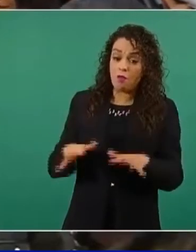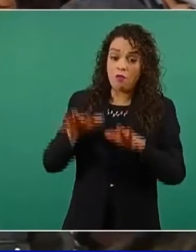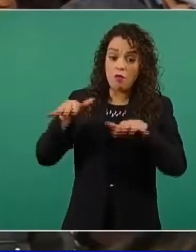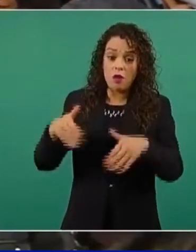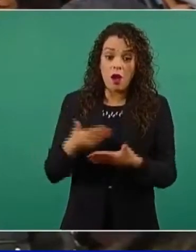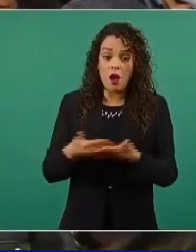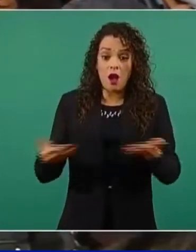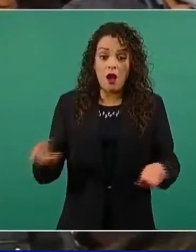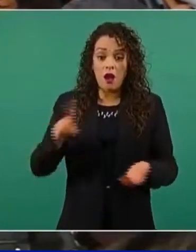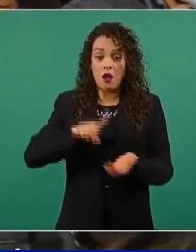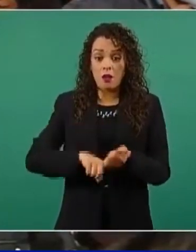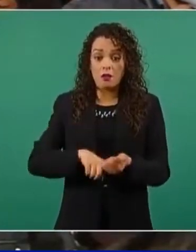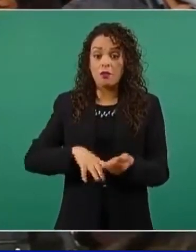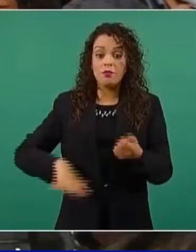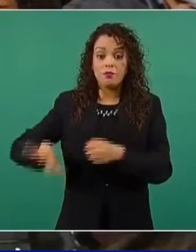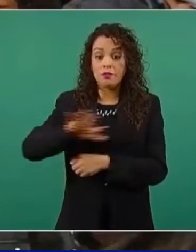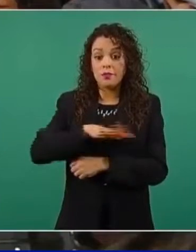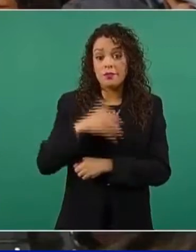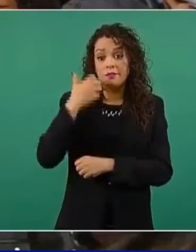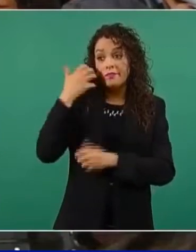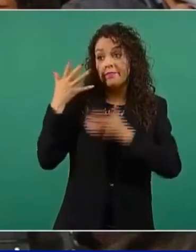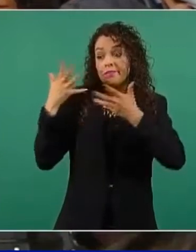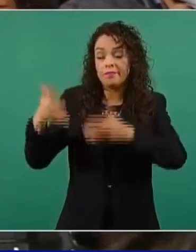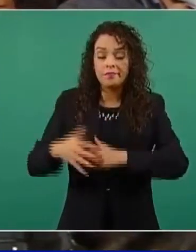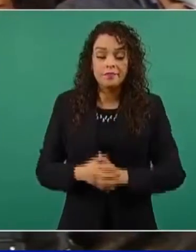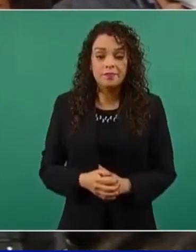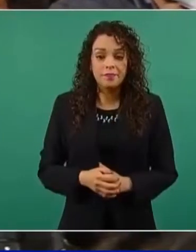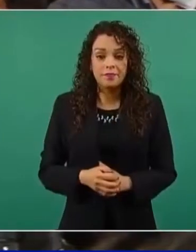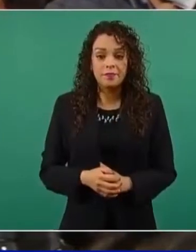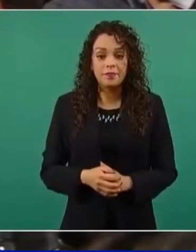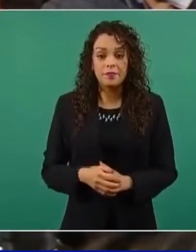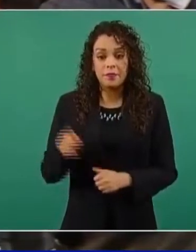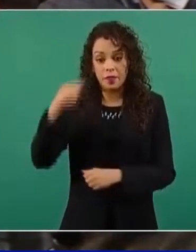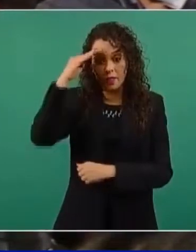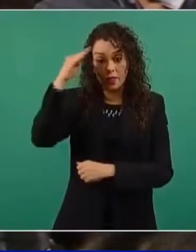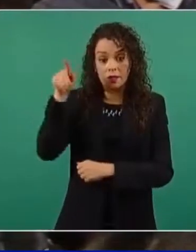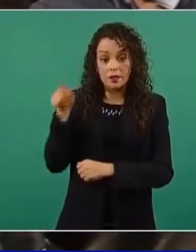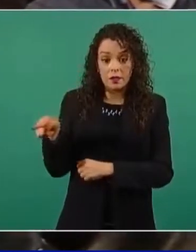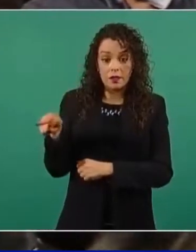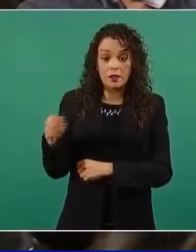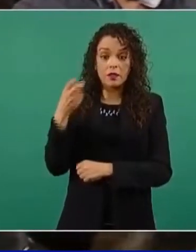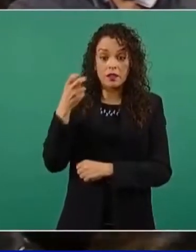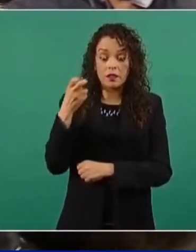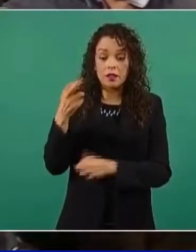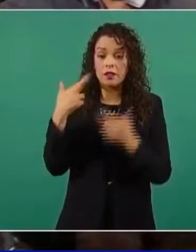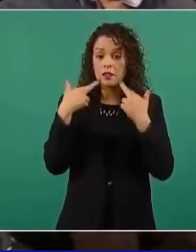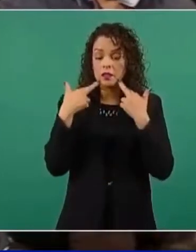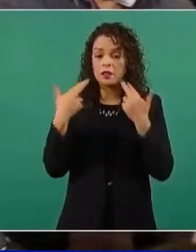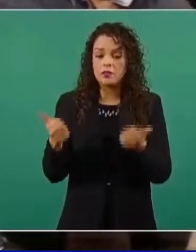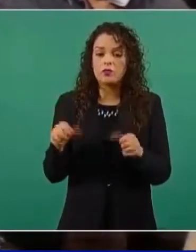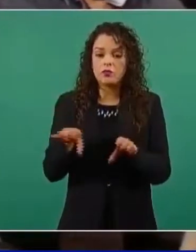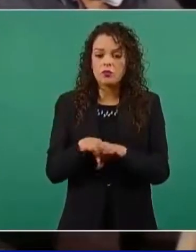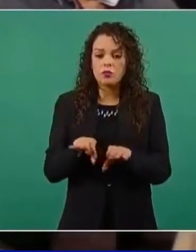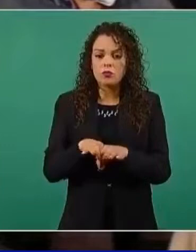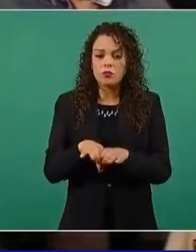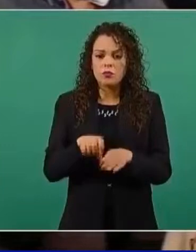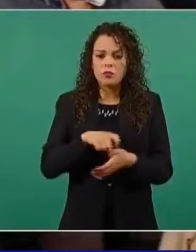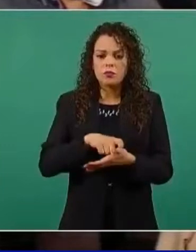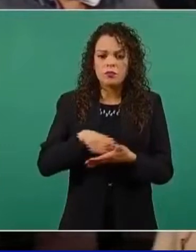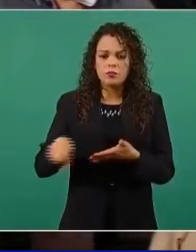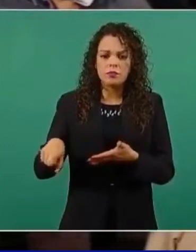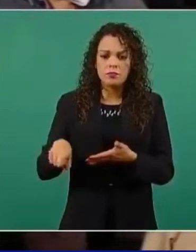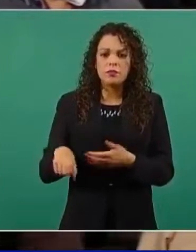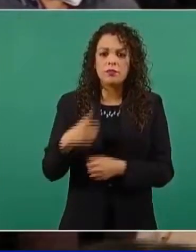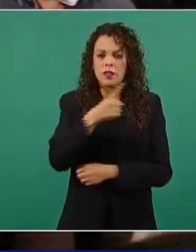obscuro objeto del deseo. El señor Antonio Manrique Mac obtuvo ese rancho, un rancho en su momento de